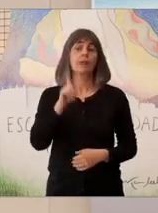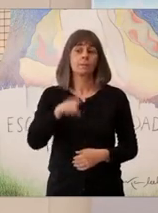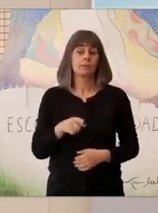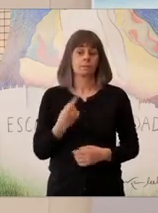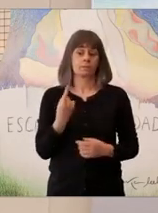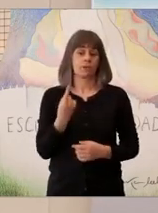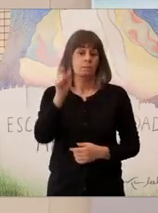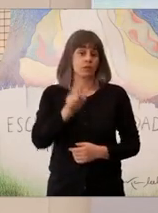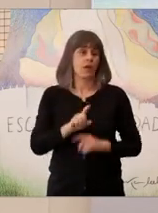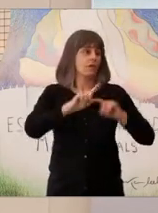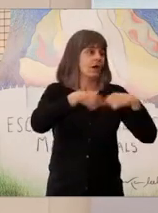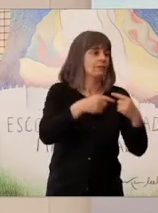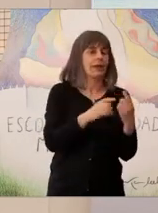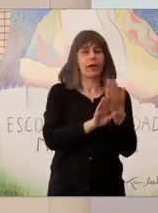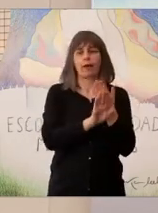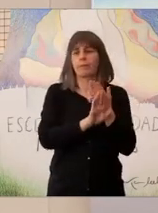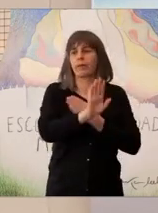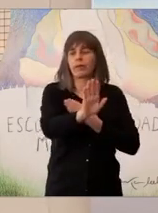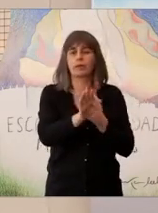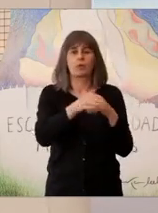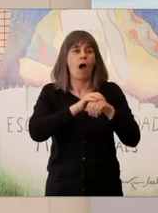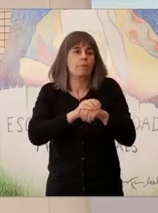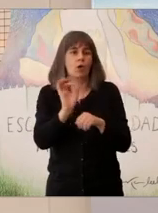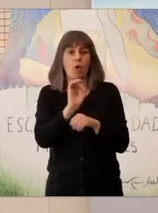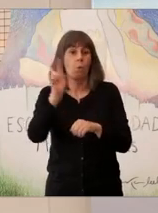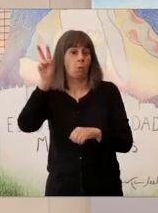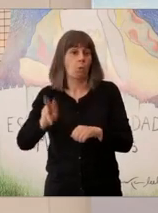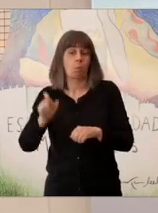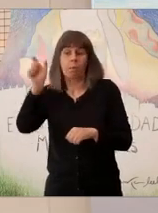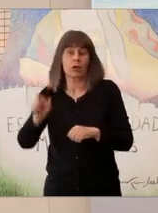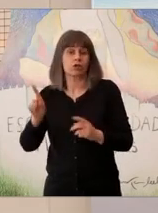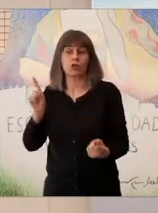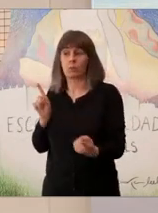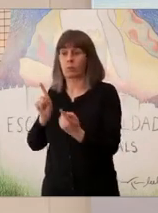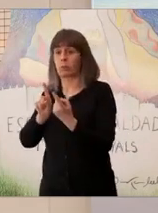sea un vecino, sea un tercero, sea un viandante que va por la calle y que ve